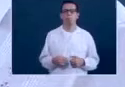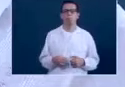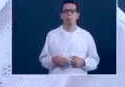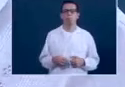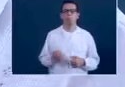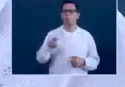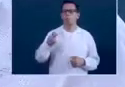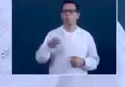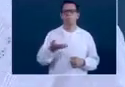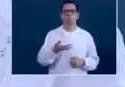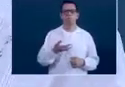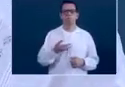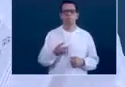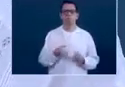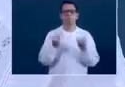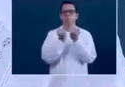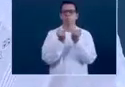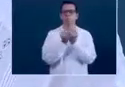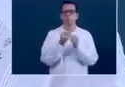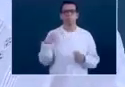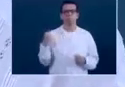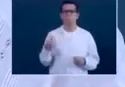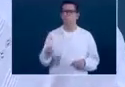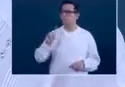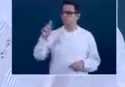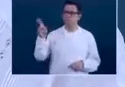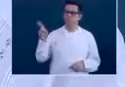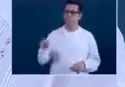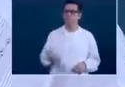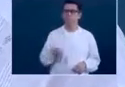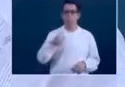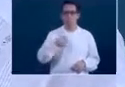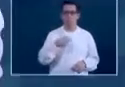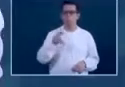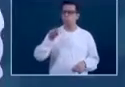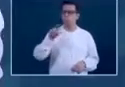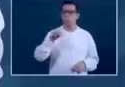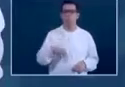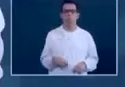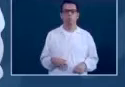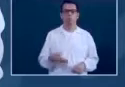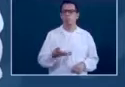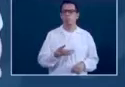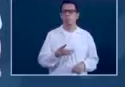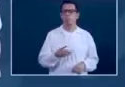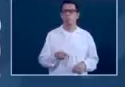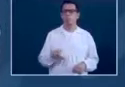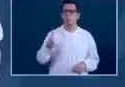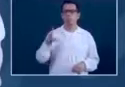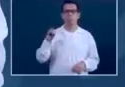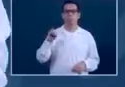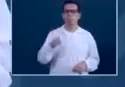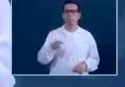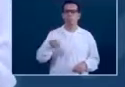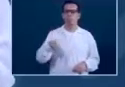de los gobernantes corruptos, de los responsables de la tragedia nacional.